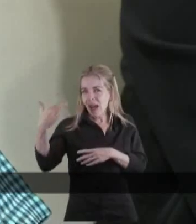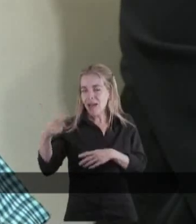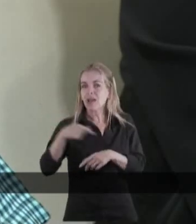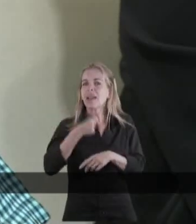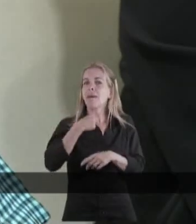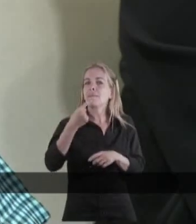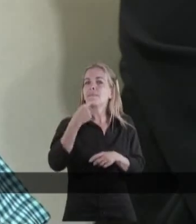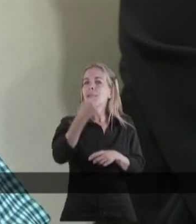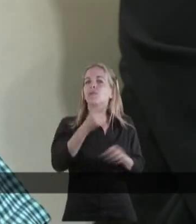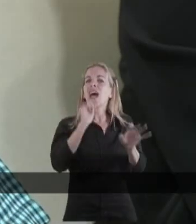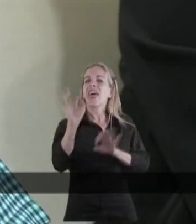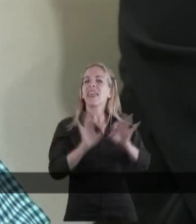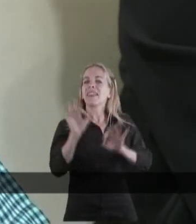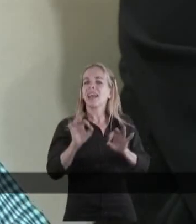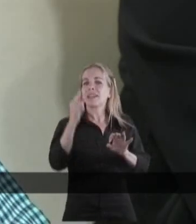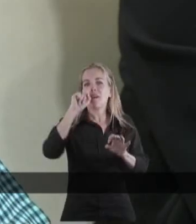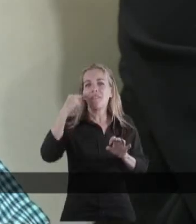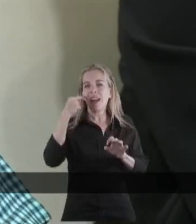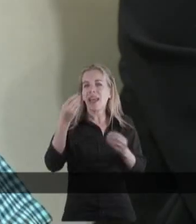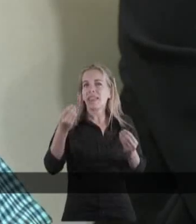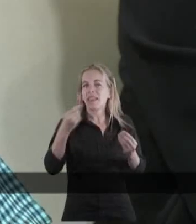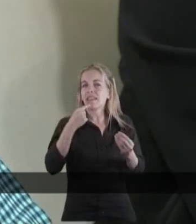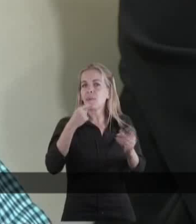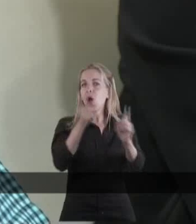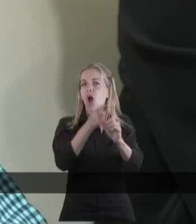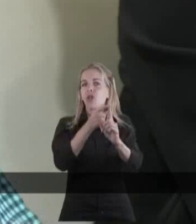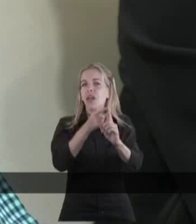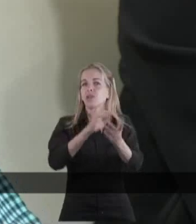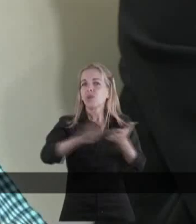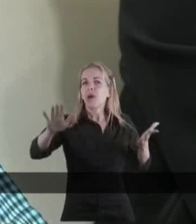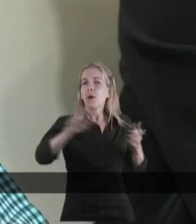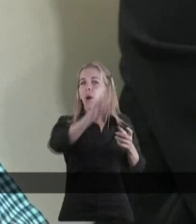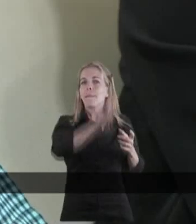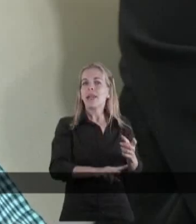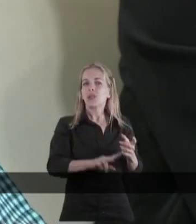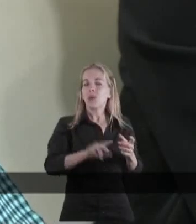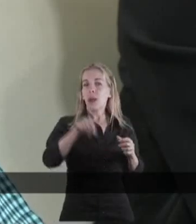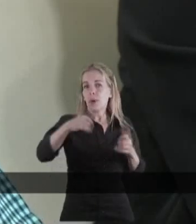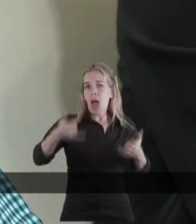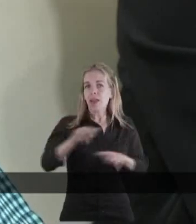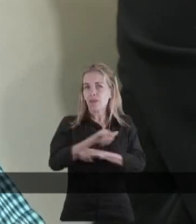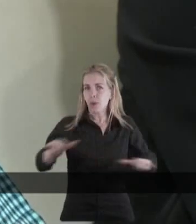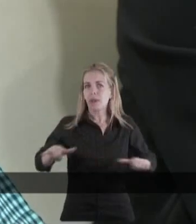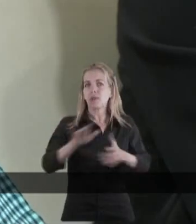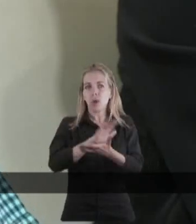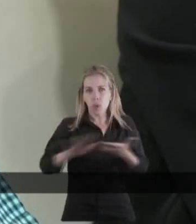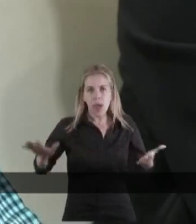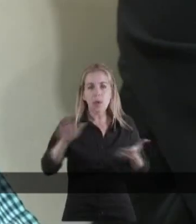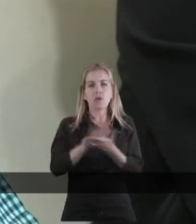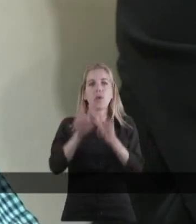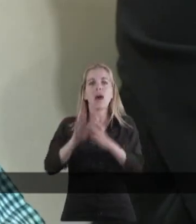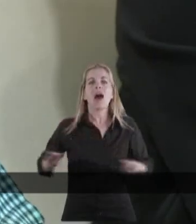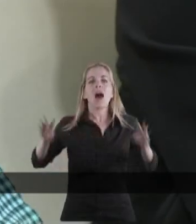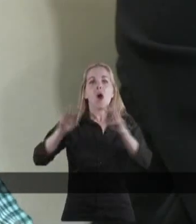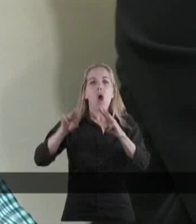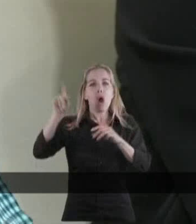específicos se basó el presidente para hacer esta afirmación, dado que hay informes actuales de la ONU o de Amnistía Internacional que